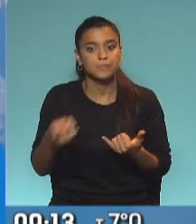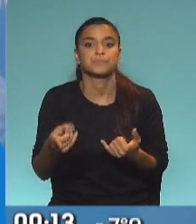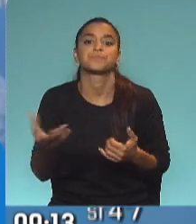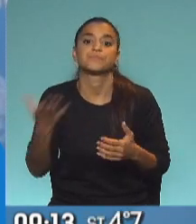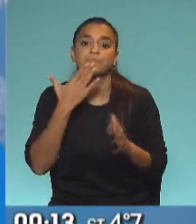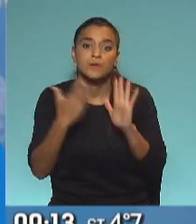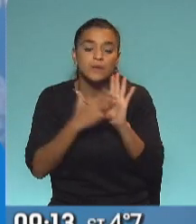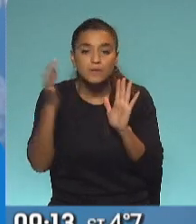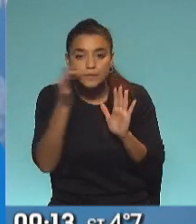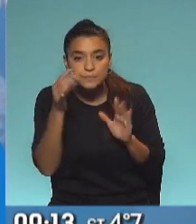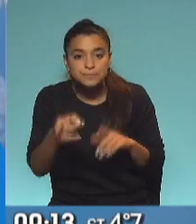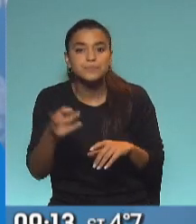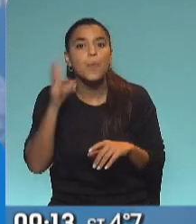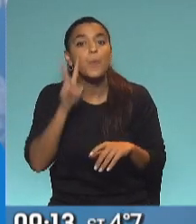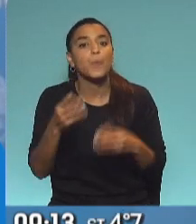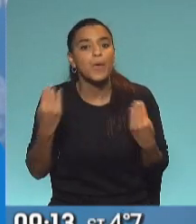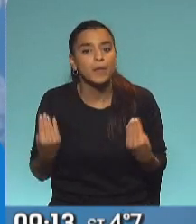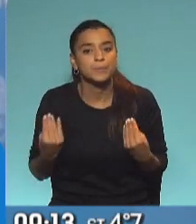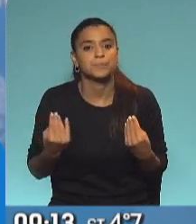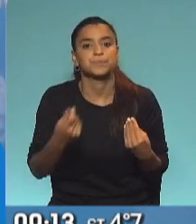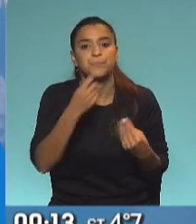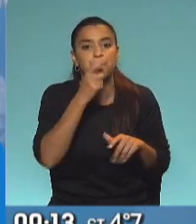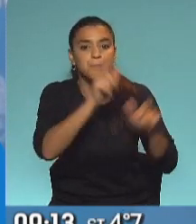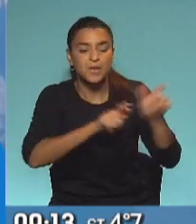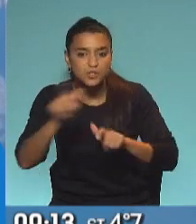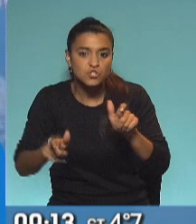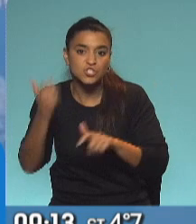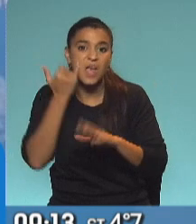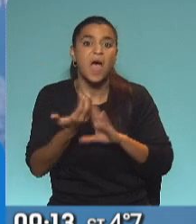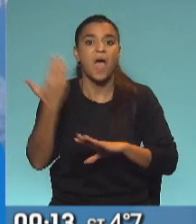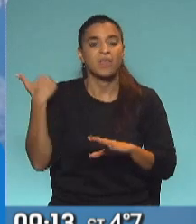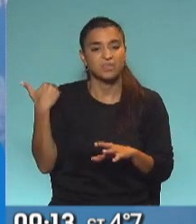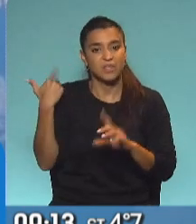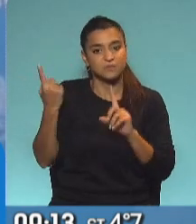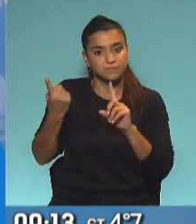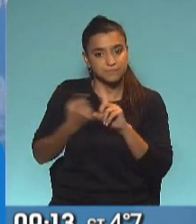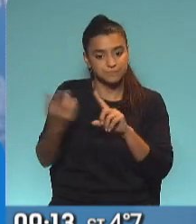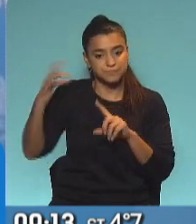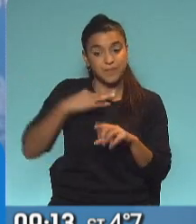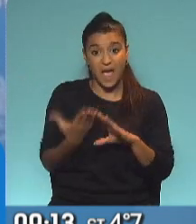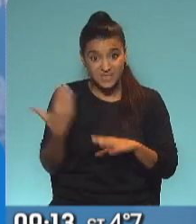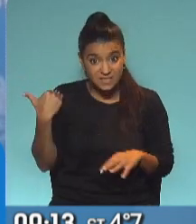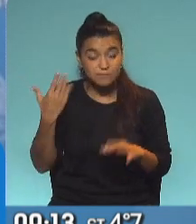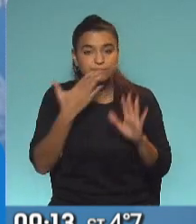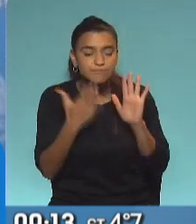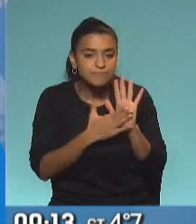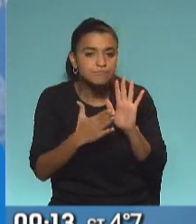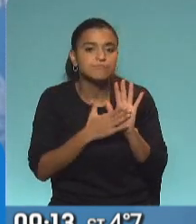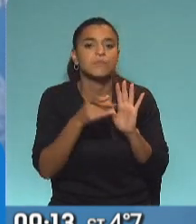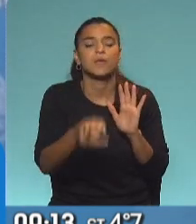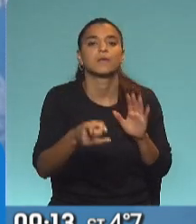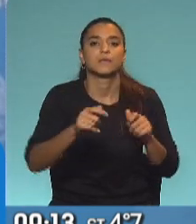estudio que busca ver la proporción de personas que han tenido contacto. En el día de ayer se testearon en